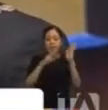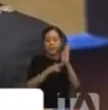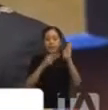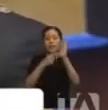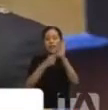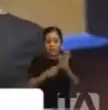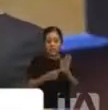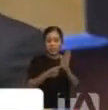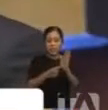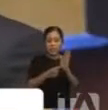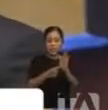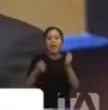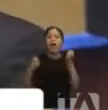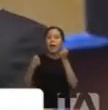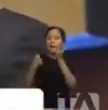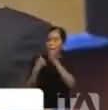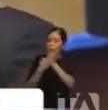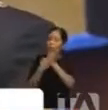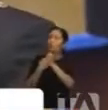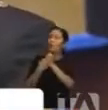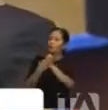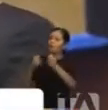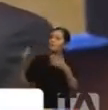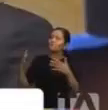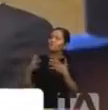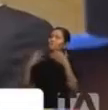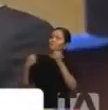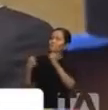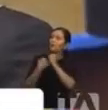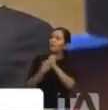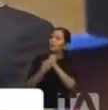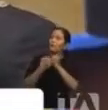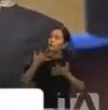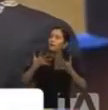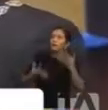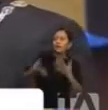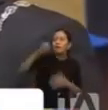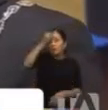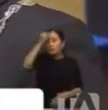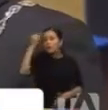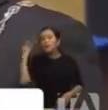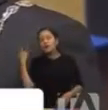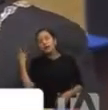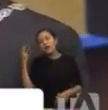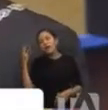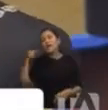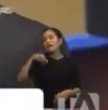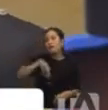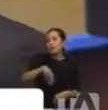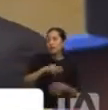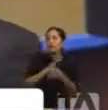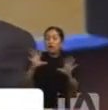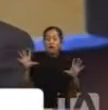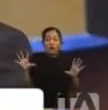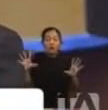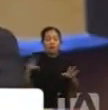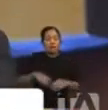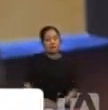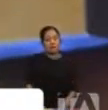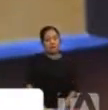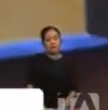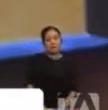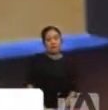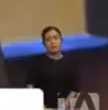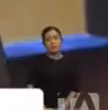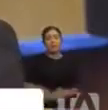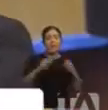de ellas con el apoyo de ustedes, aunque algunos se hayan olvidado y no estén aquí presentes. Estamos seguros que están pendientes desde